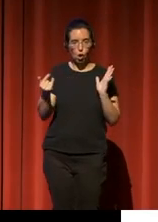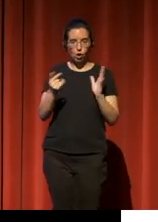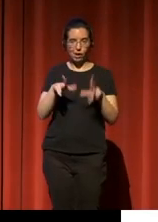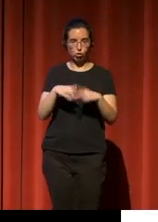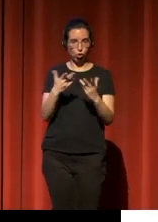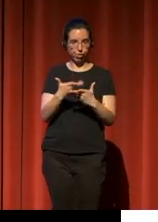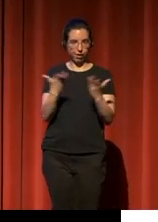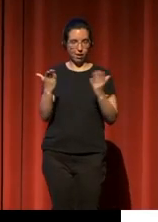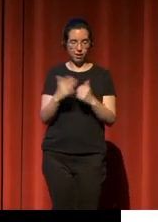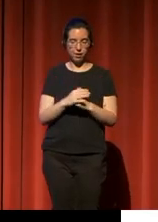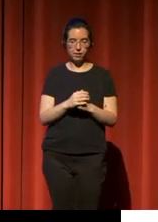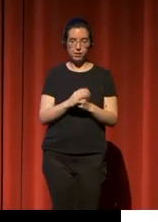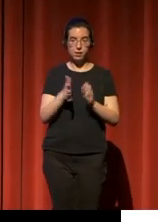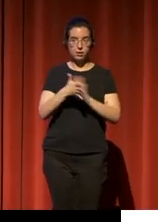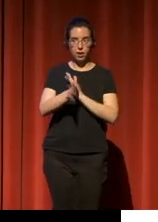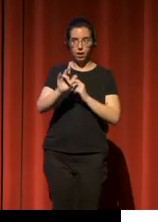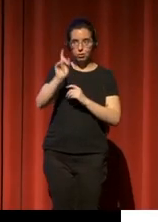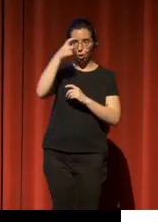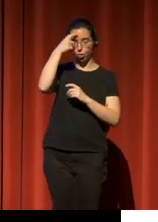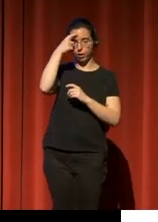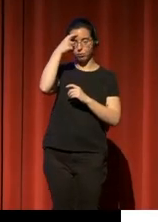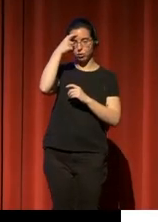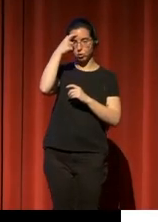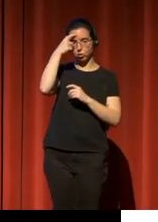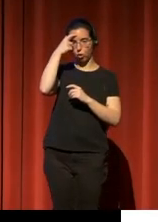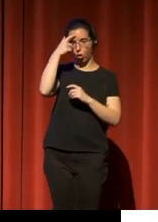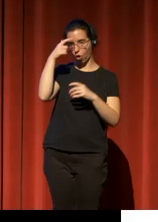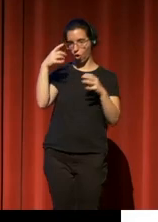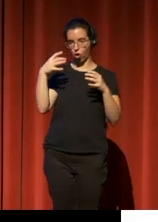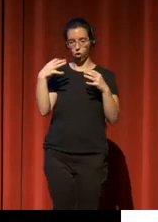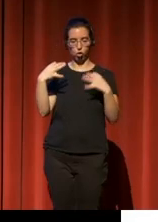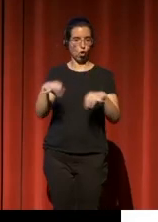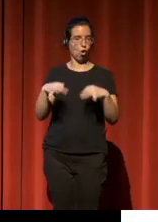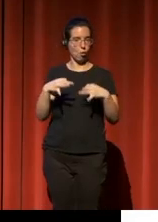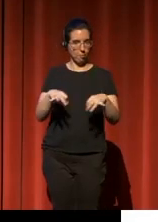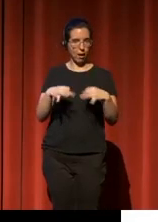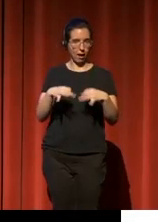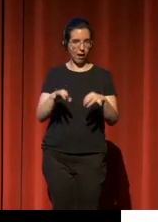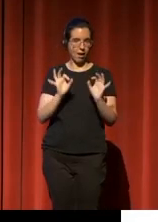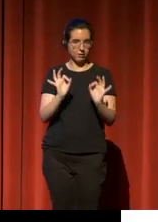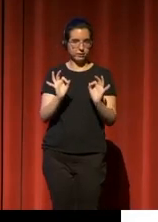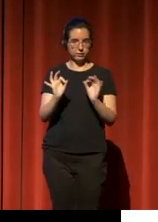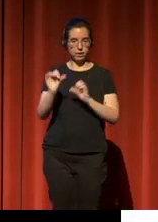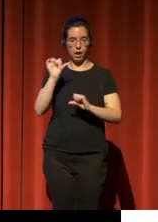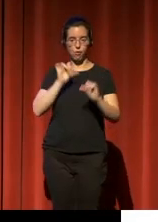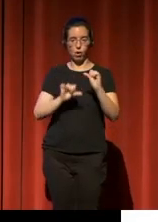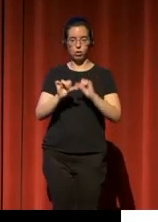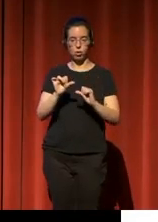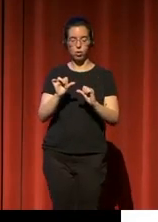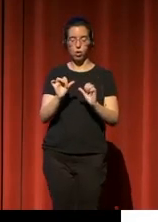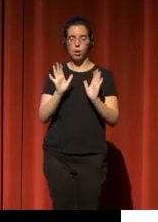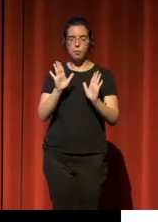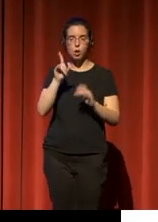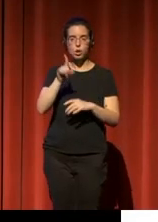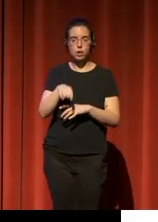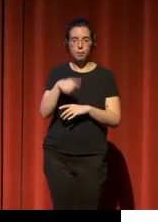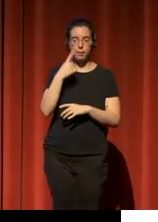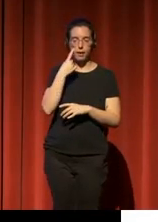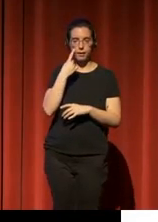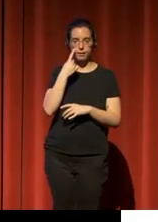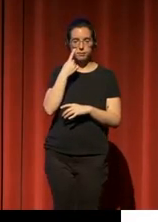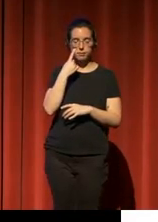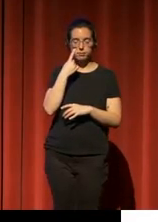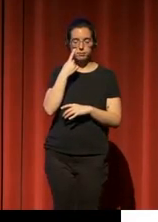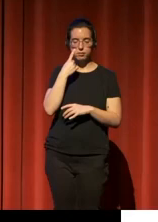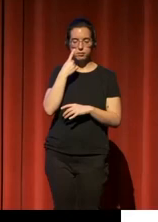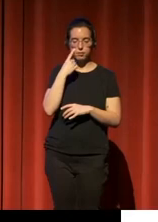como la concepción casi más estándar no de los laboratorios pero también vemos eh me